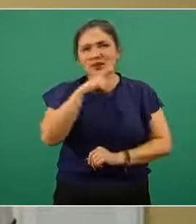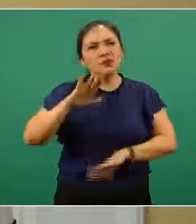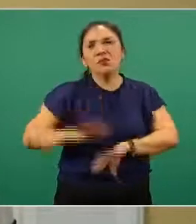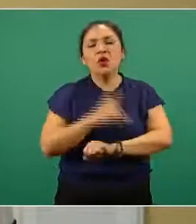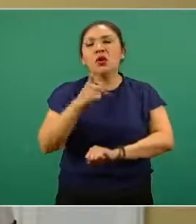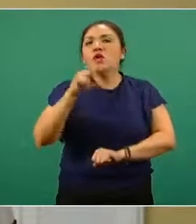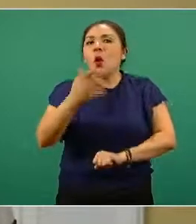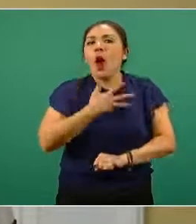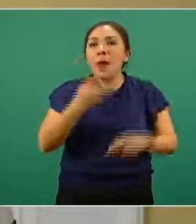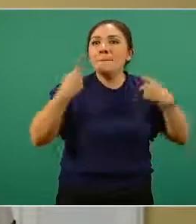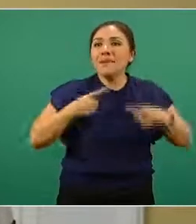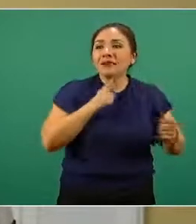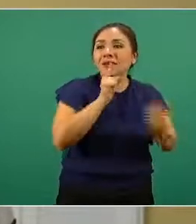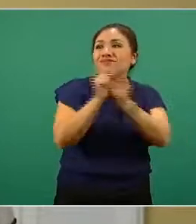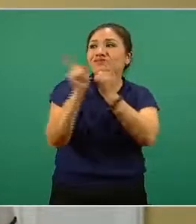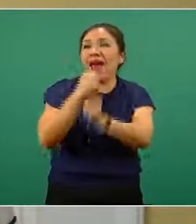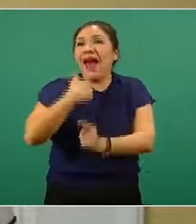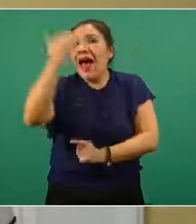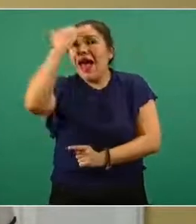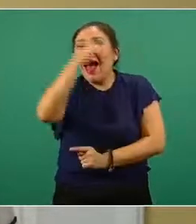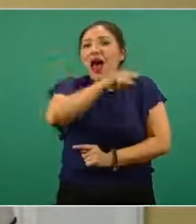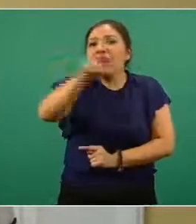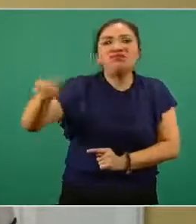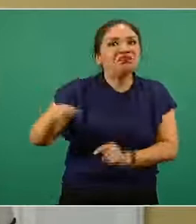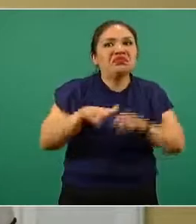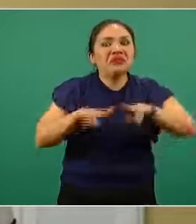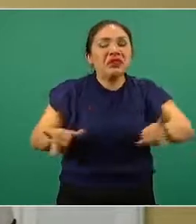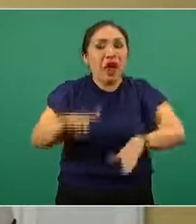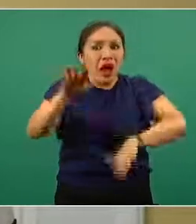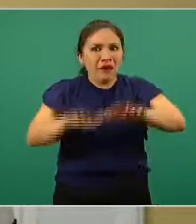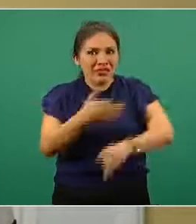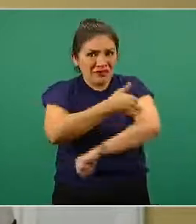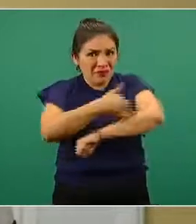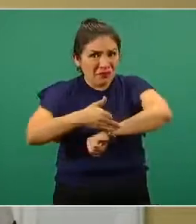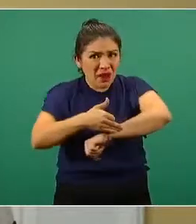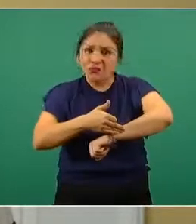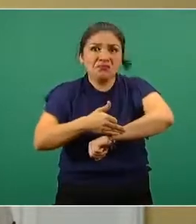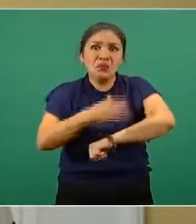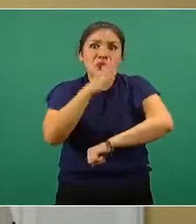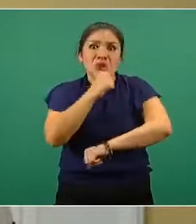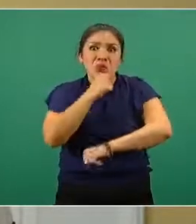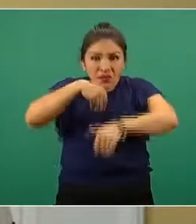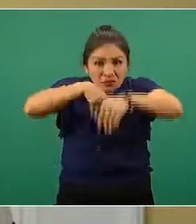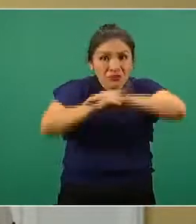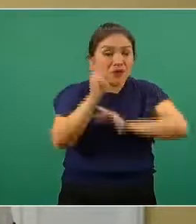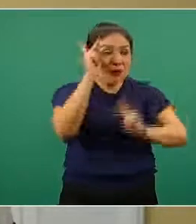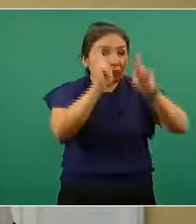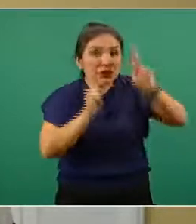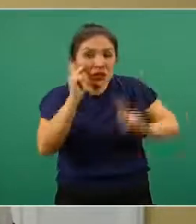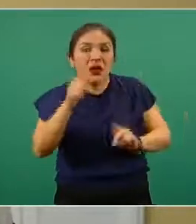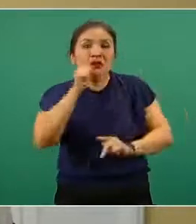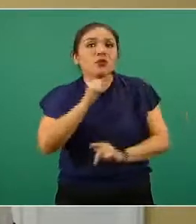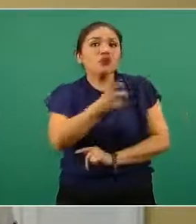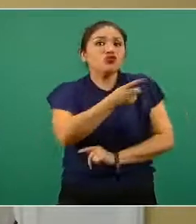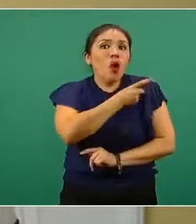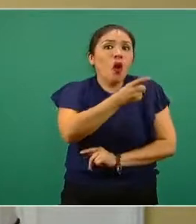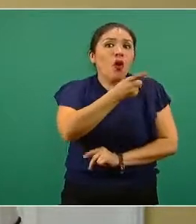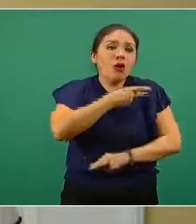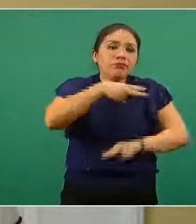estamos con personas que conocemos. A veces los familiares no nos permiten entrar, siempre estamos